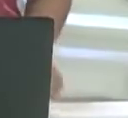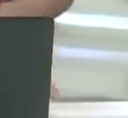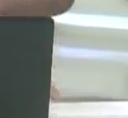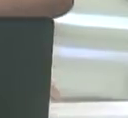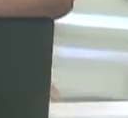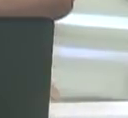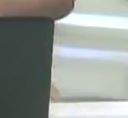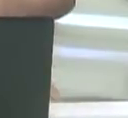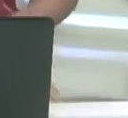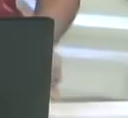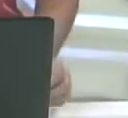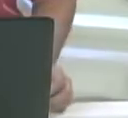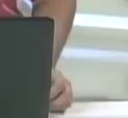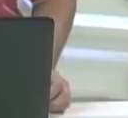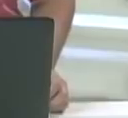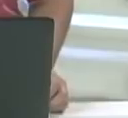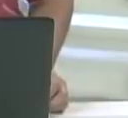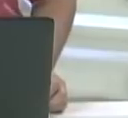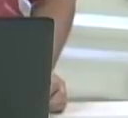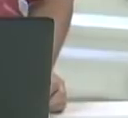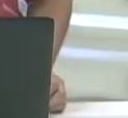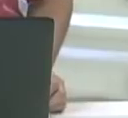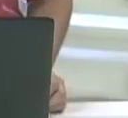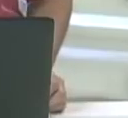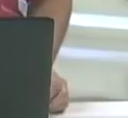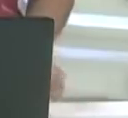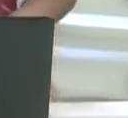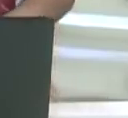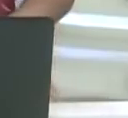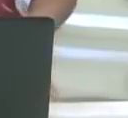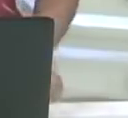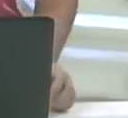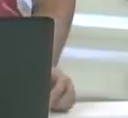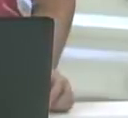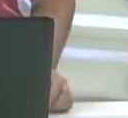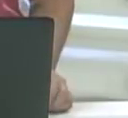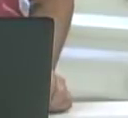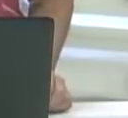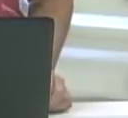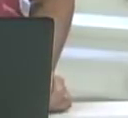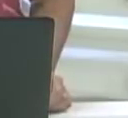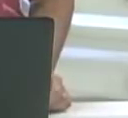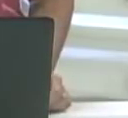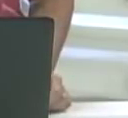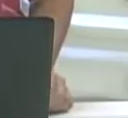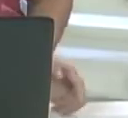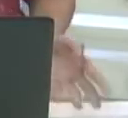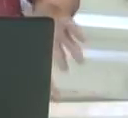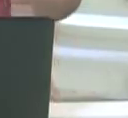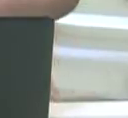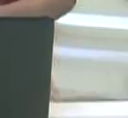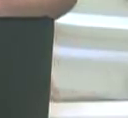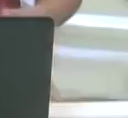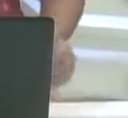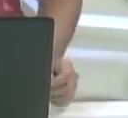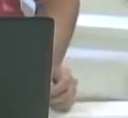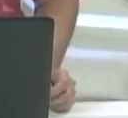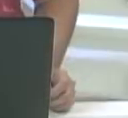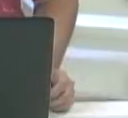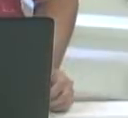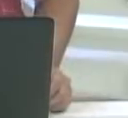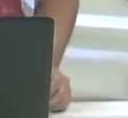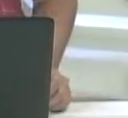gran misión de los quienes pertenecen a la gran misión Chamba Juvenil. El presidente Nicolás Maduro ha hecho un llamado a la juventud venezolana a sumarse